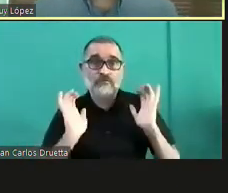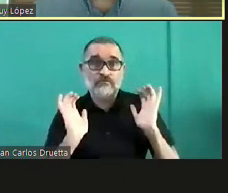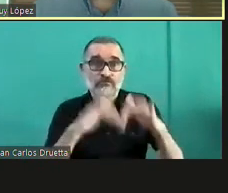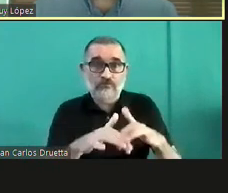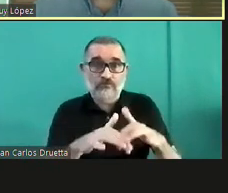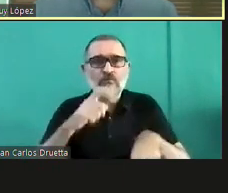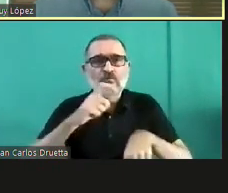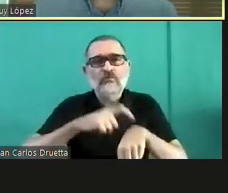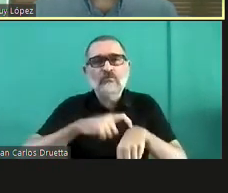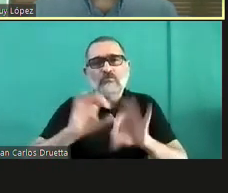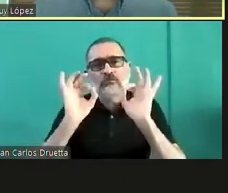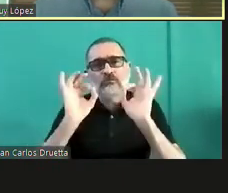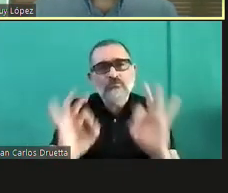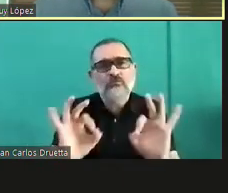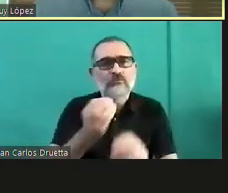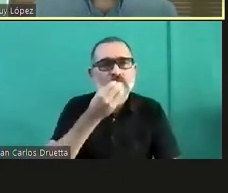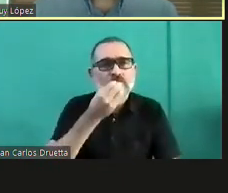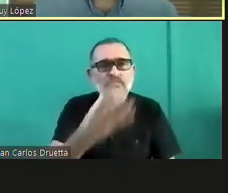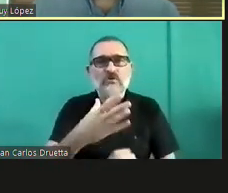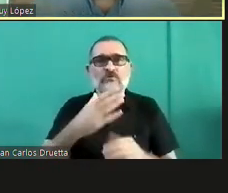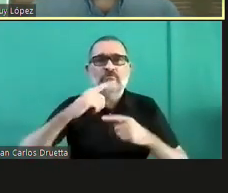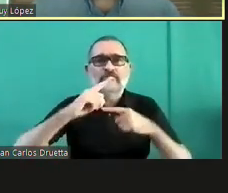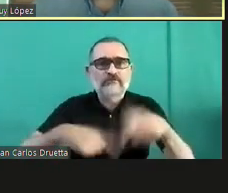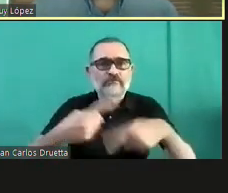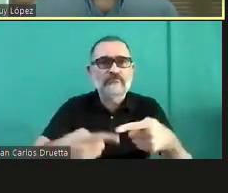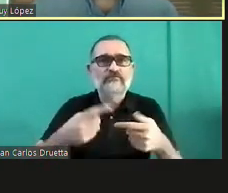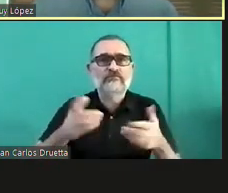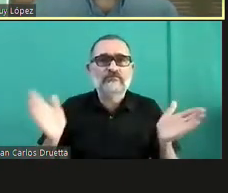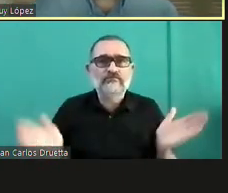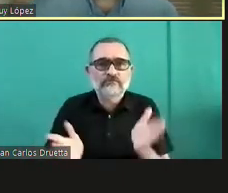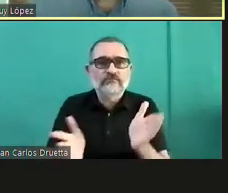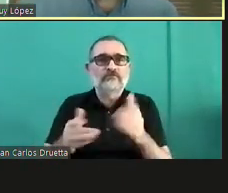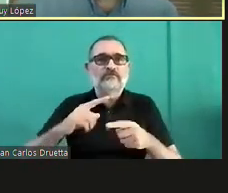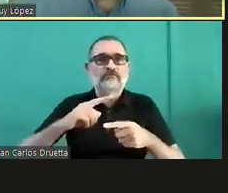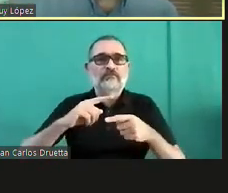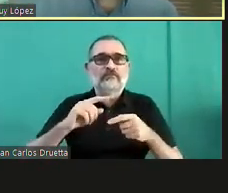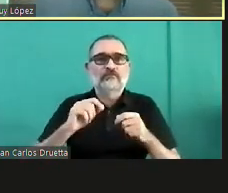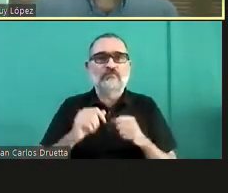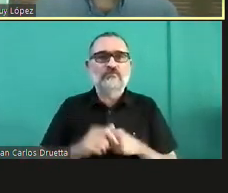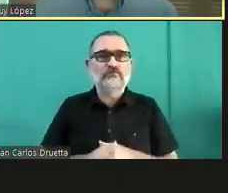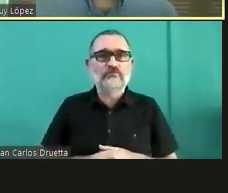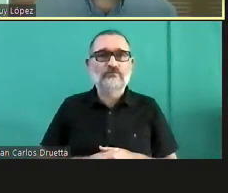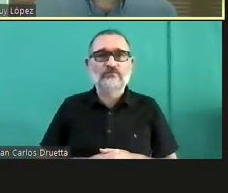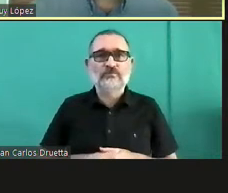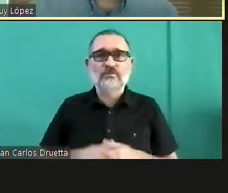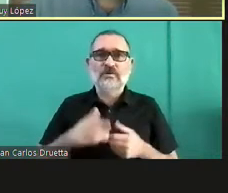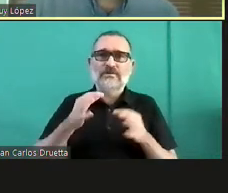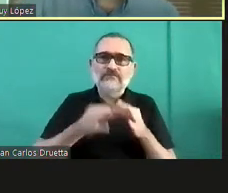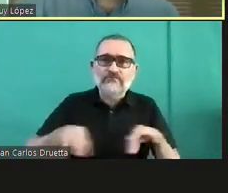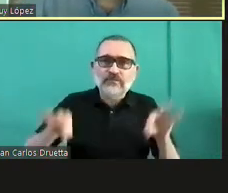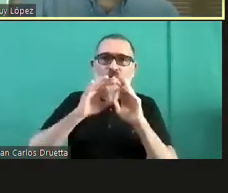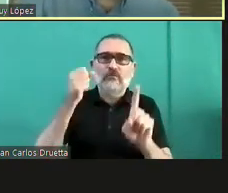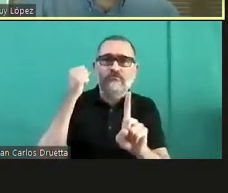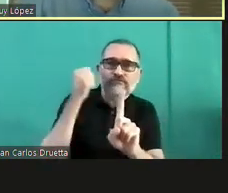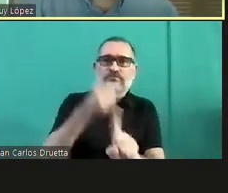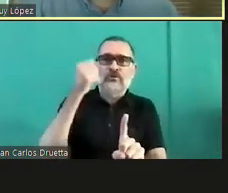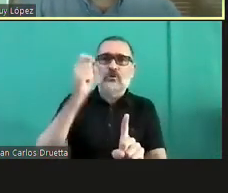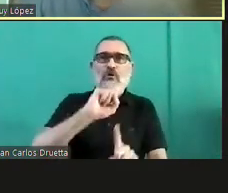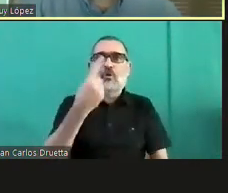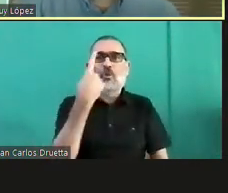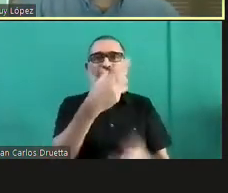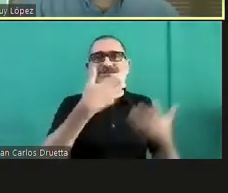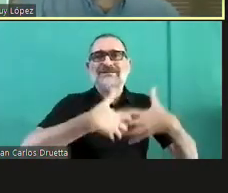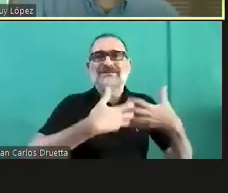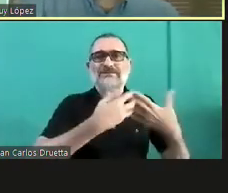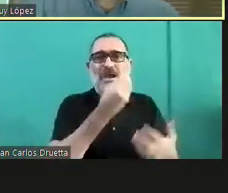una campaña de comunicación que vaya a los medios masivos sino también cada vez más cercano a las personas y así en